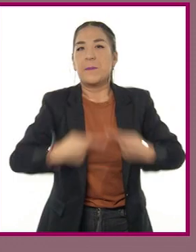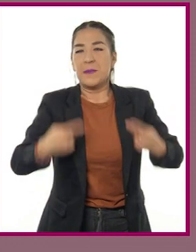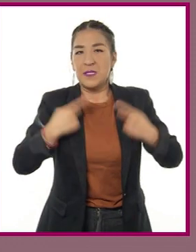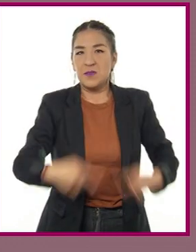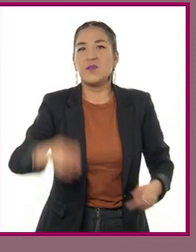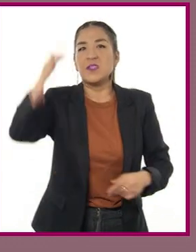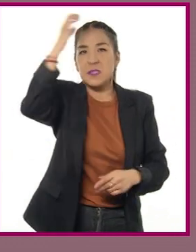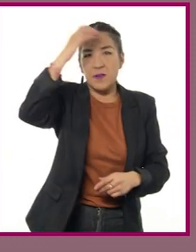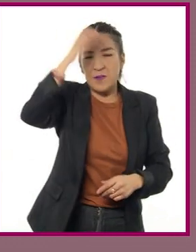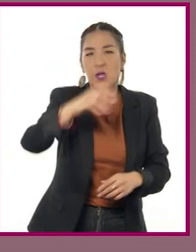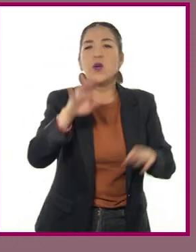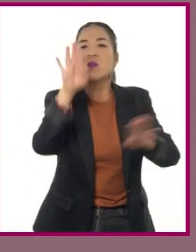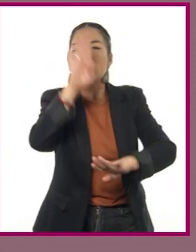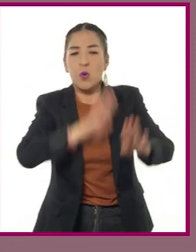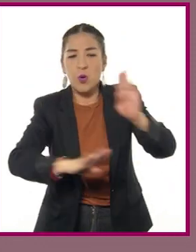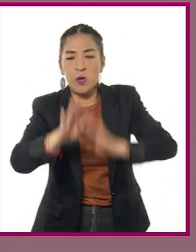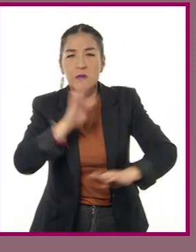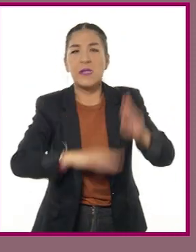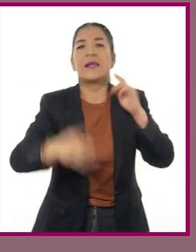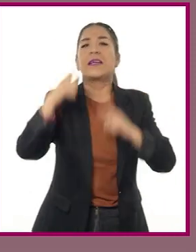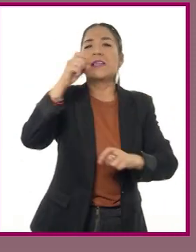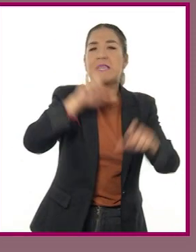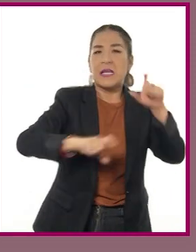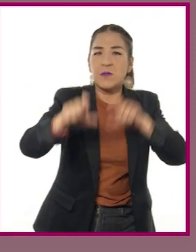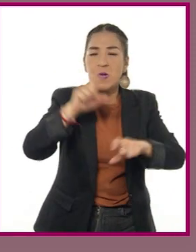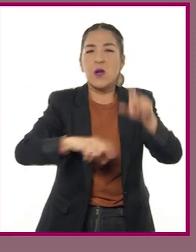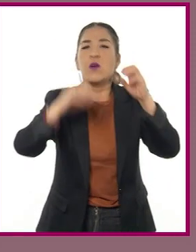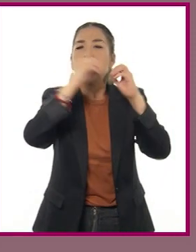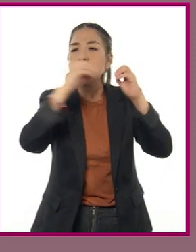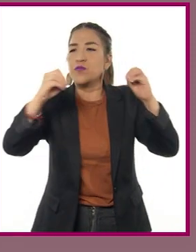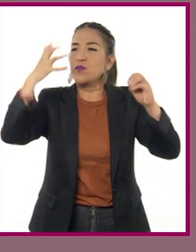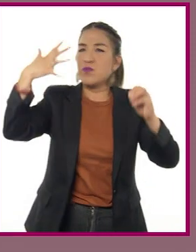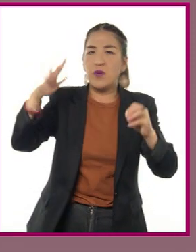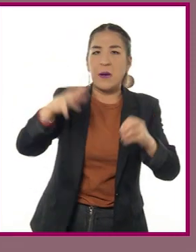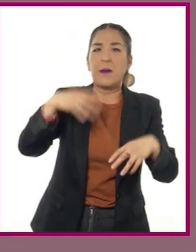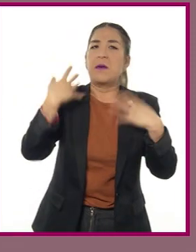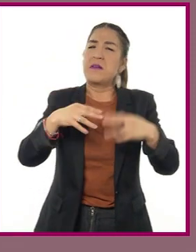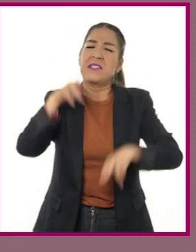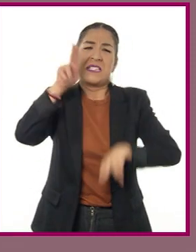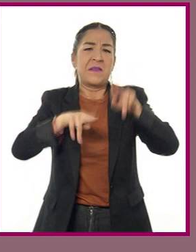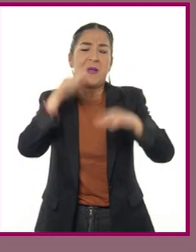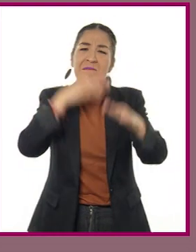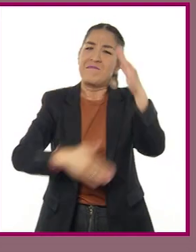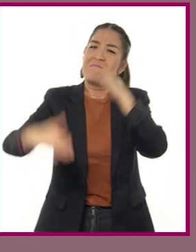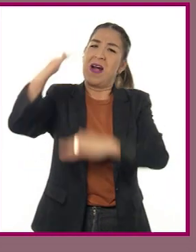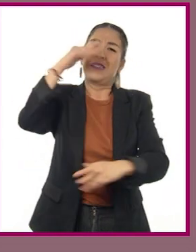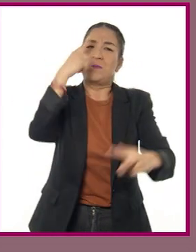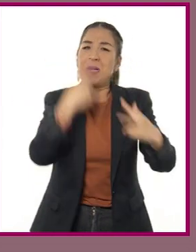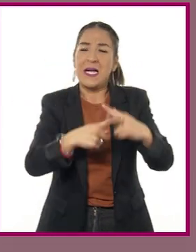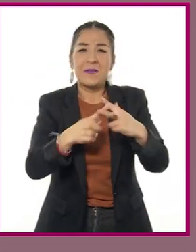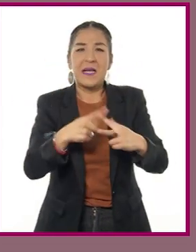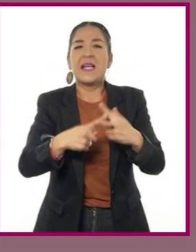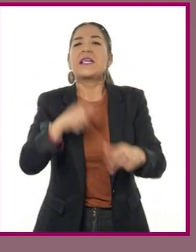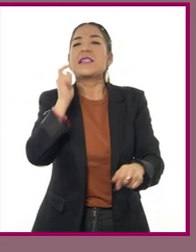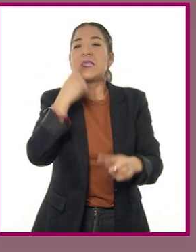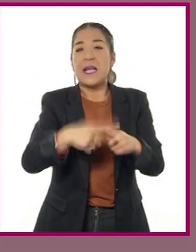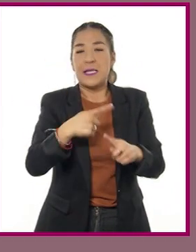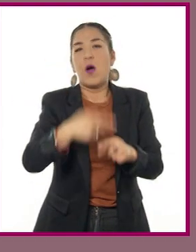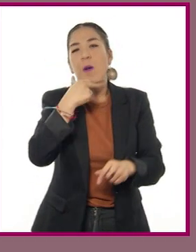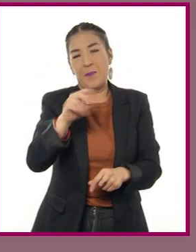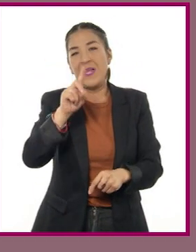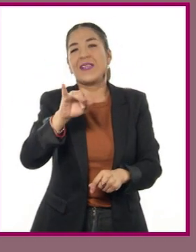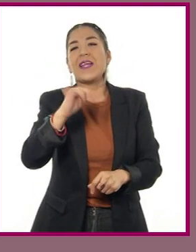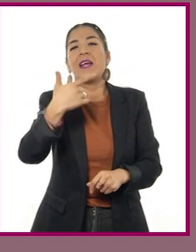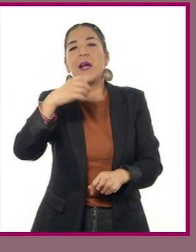botánicos, químicos, astrónomos y matemáticos de gran nivel, entre los que destacaba el fraile Diego